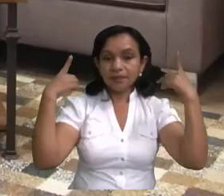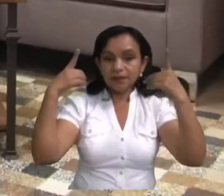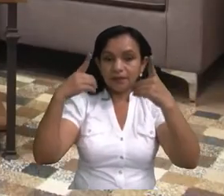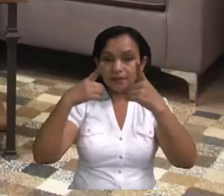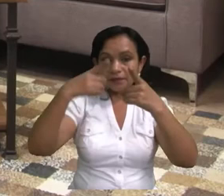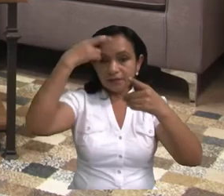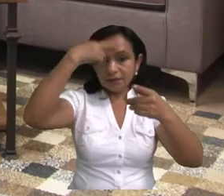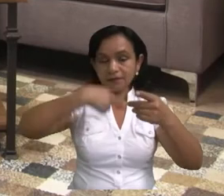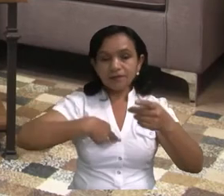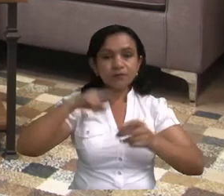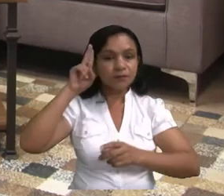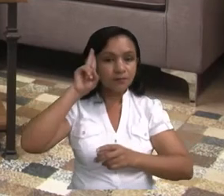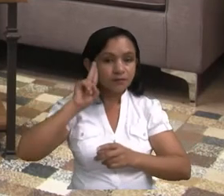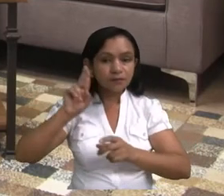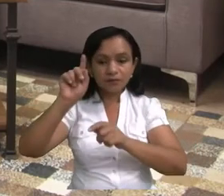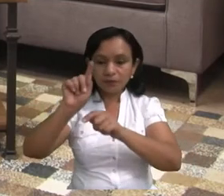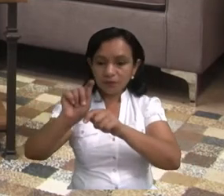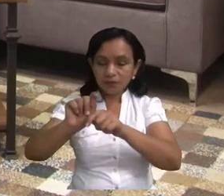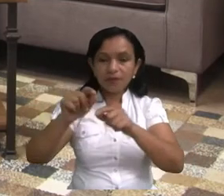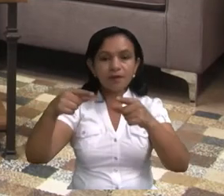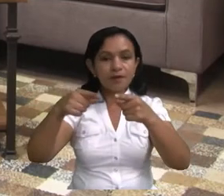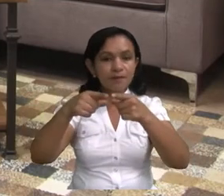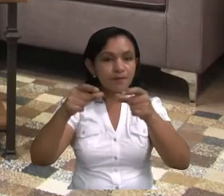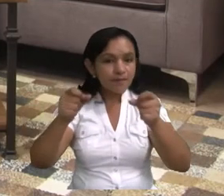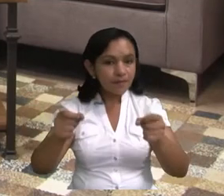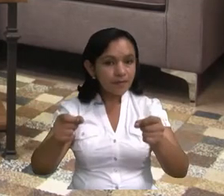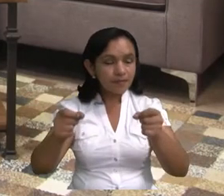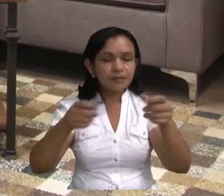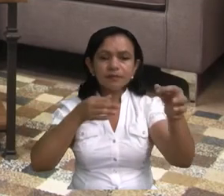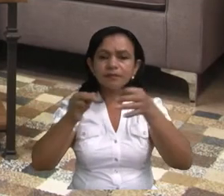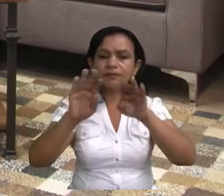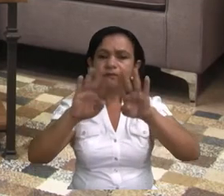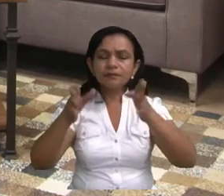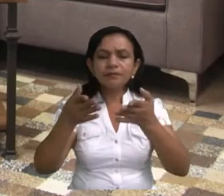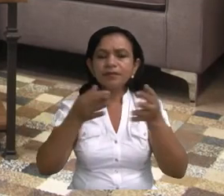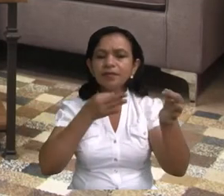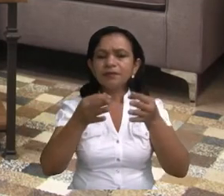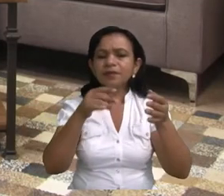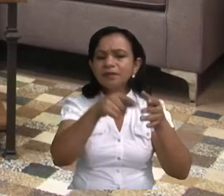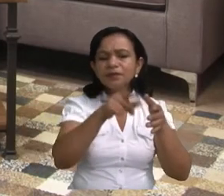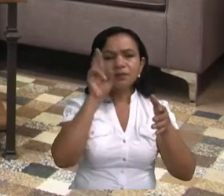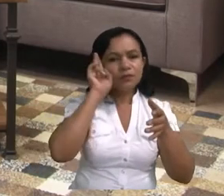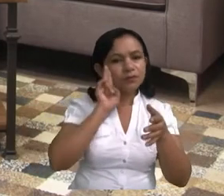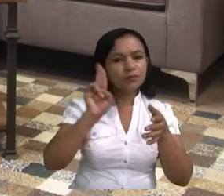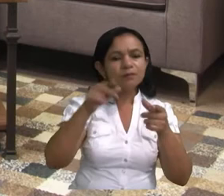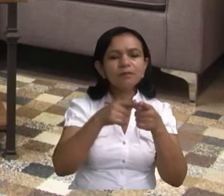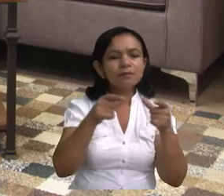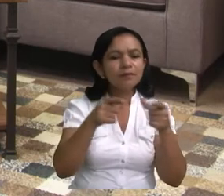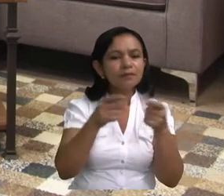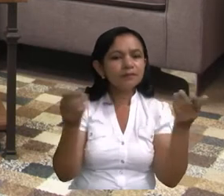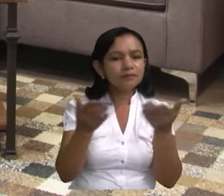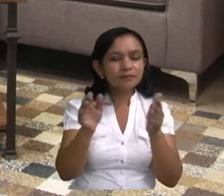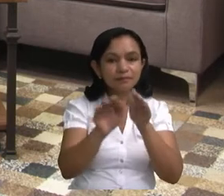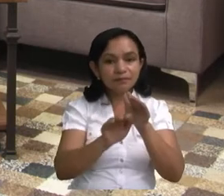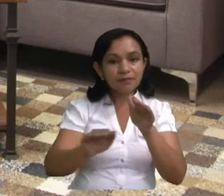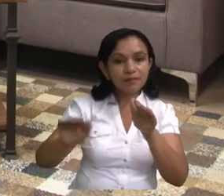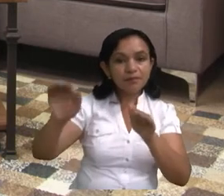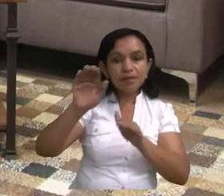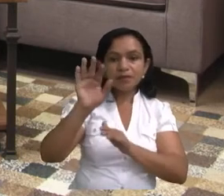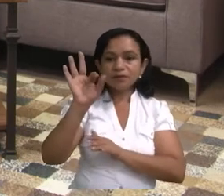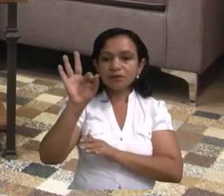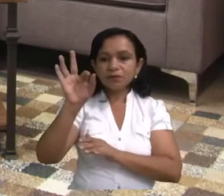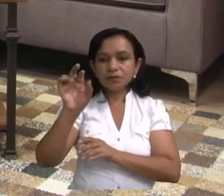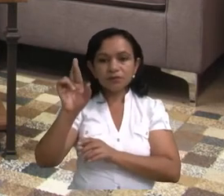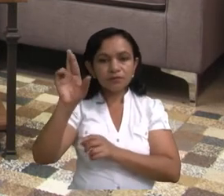a hablar un poquito, compañera, en esta última parte de la UNAM Managua, le quisiera consultar si va a haber más foros, encuentros